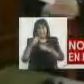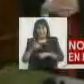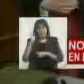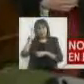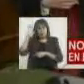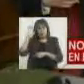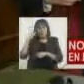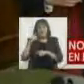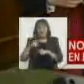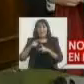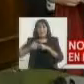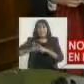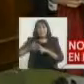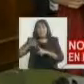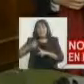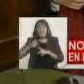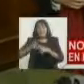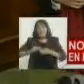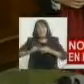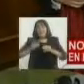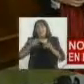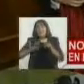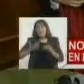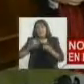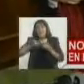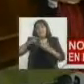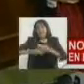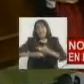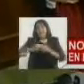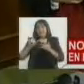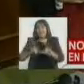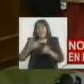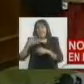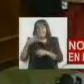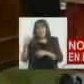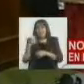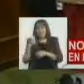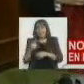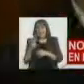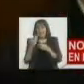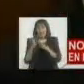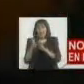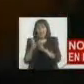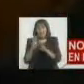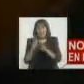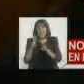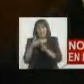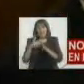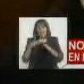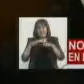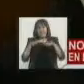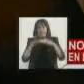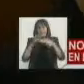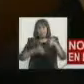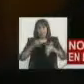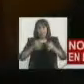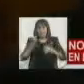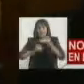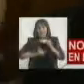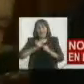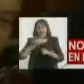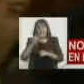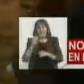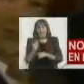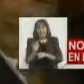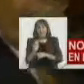Europa. Cuéntenos quizás ese plan que está fuera de las puertas del Gran Salón de la Justicia de la Corte Internacional de